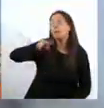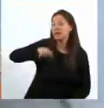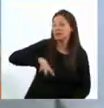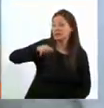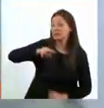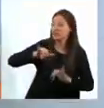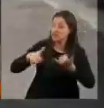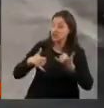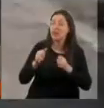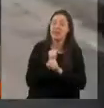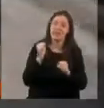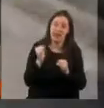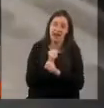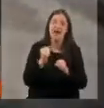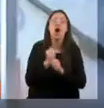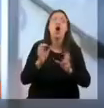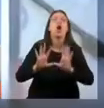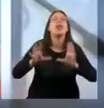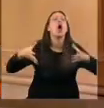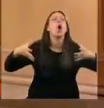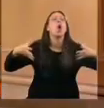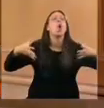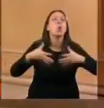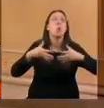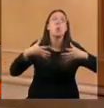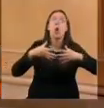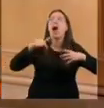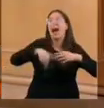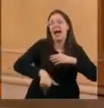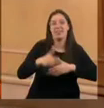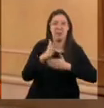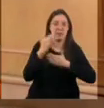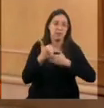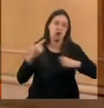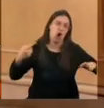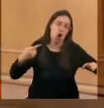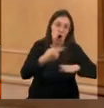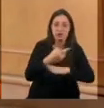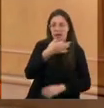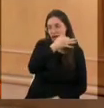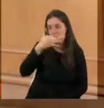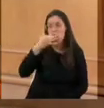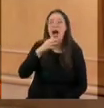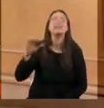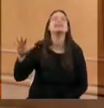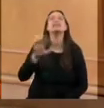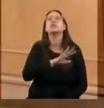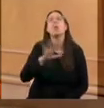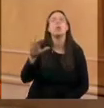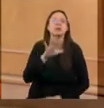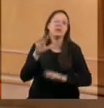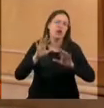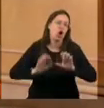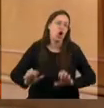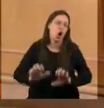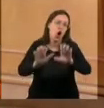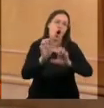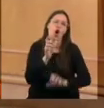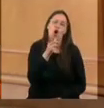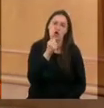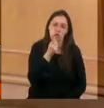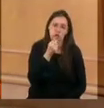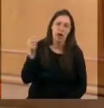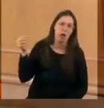trabajo de la Brigada Departamental Antidrogas, 55 policías de las distintas unidades de esta jefatura que